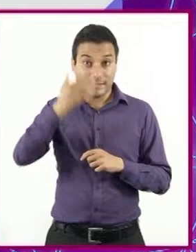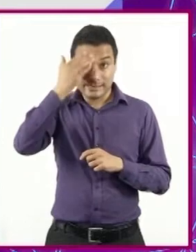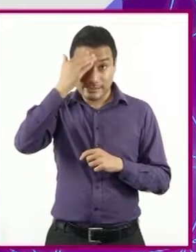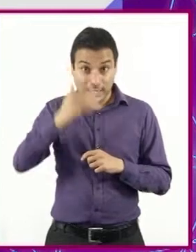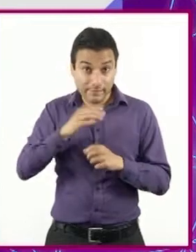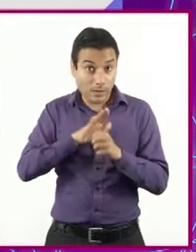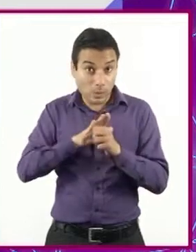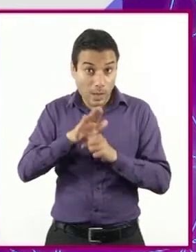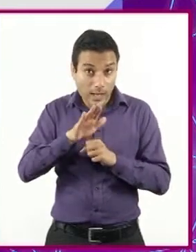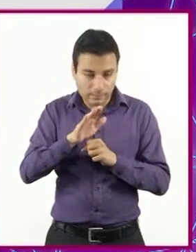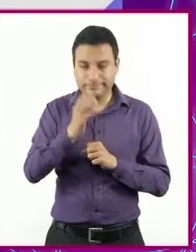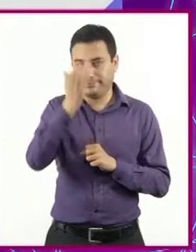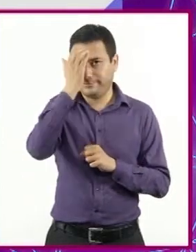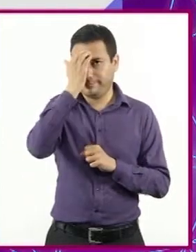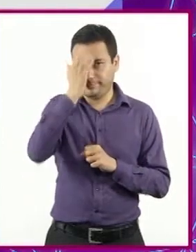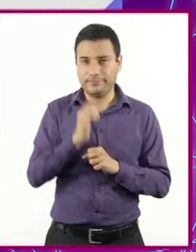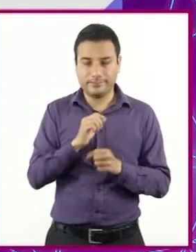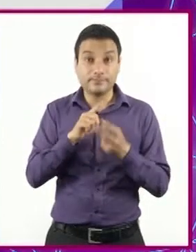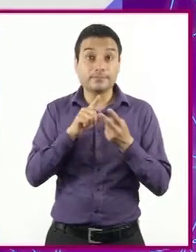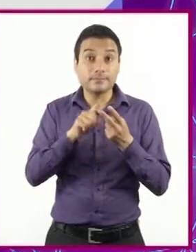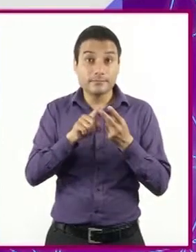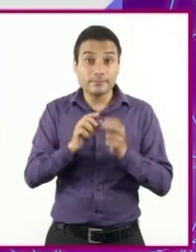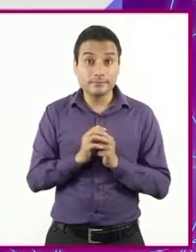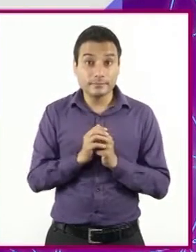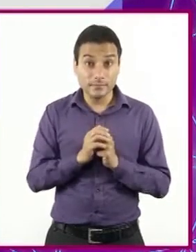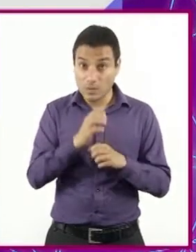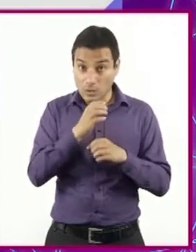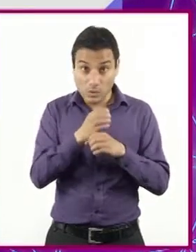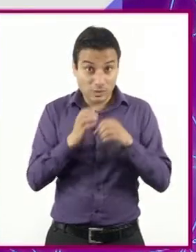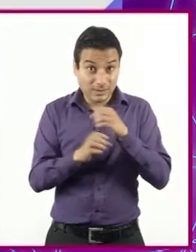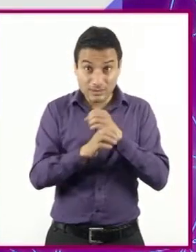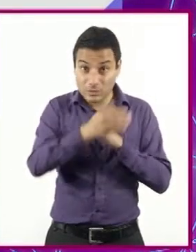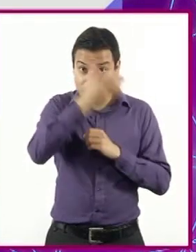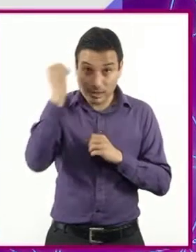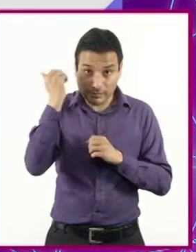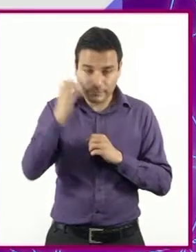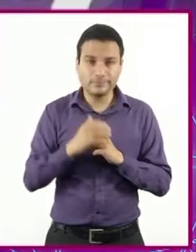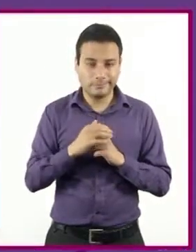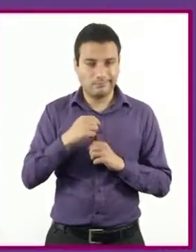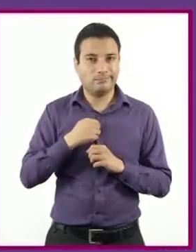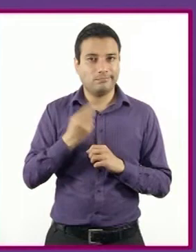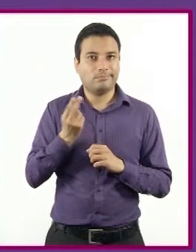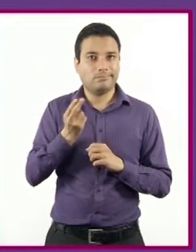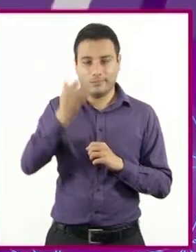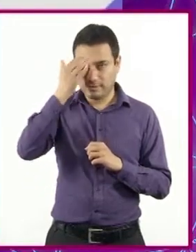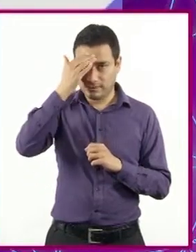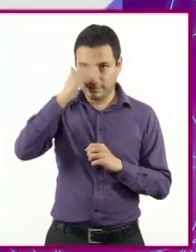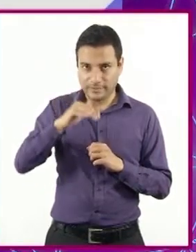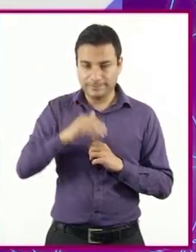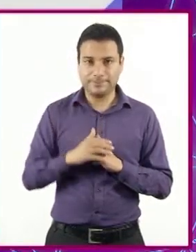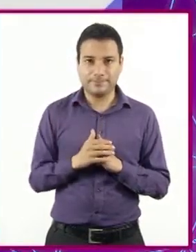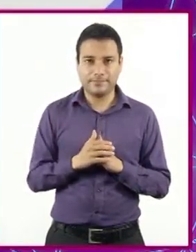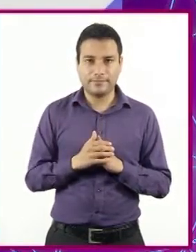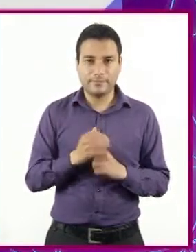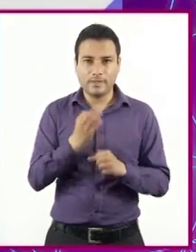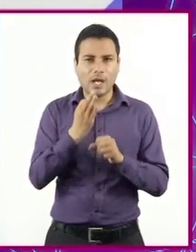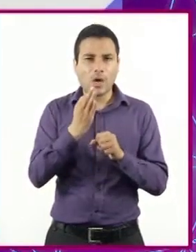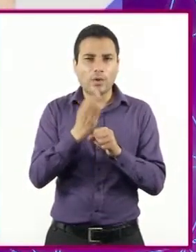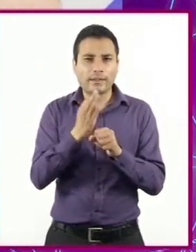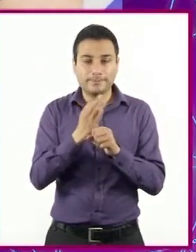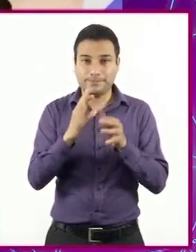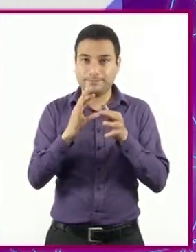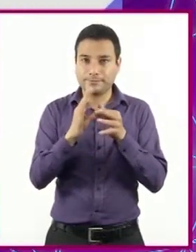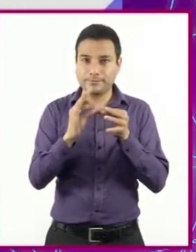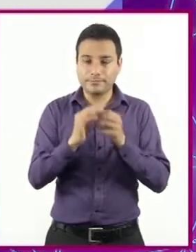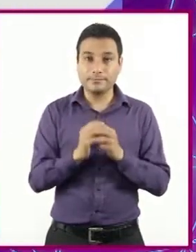sabe. Segunda, saber que no se sabe lo que no se sabe. En esta ocasión, explicaremos que las reacciones